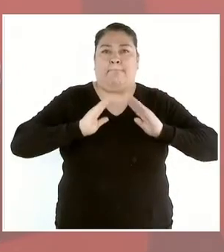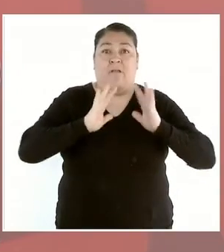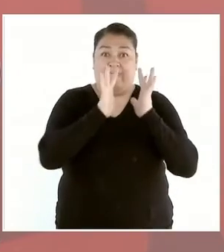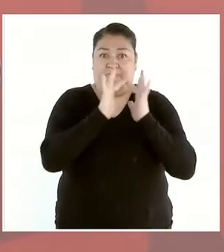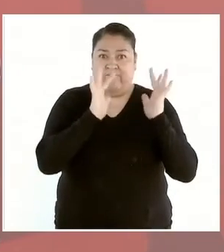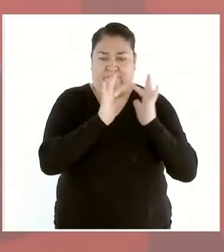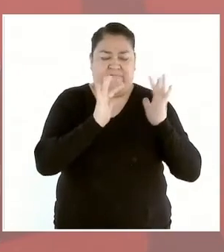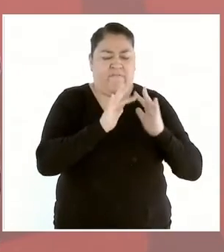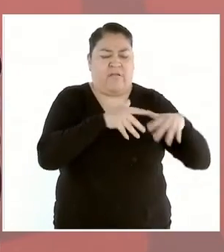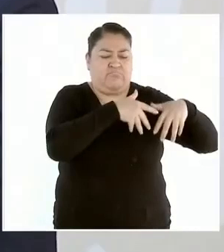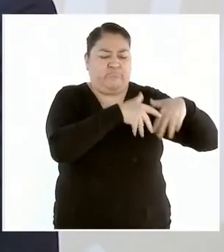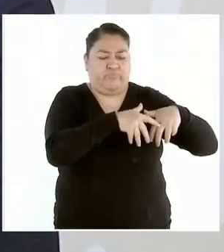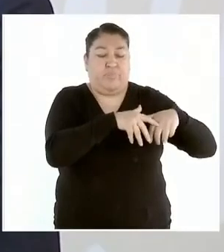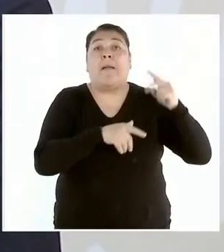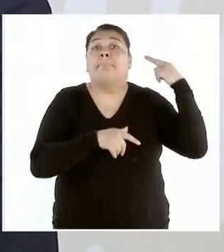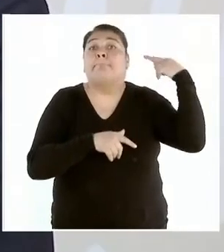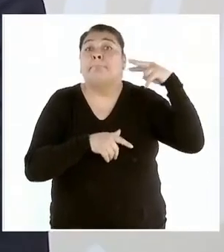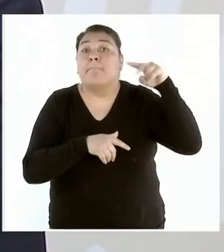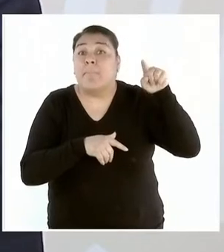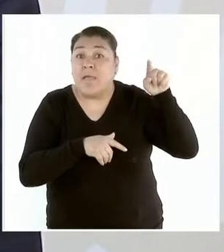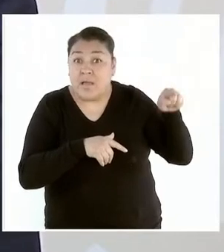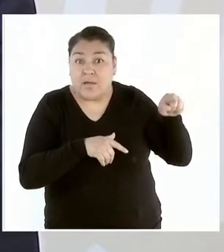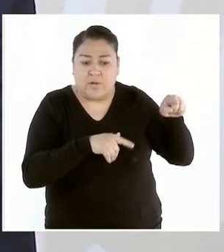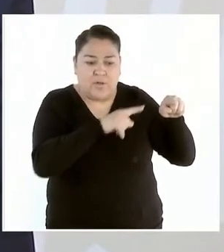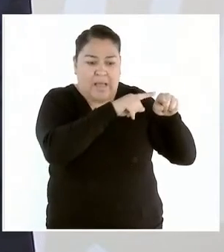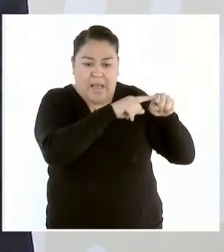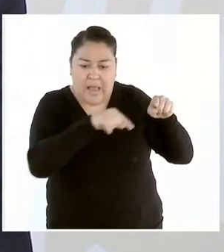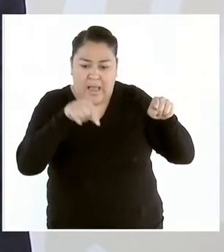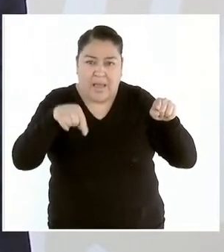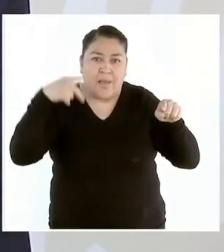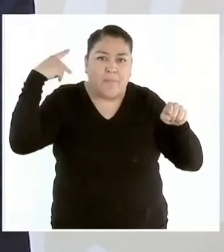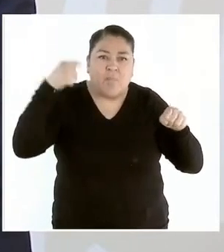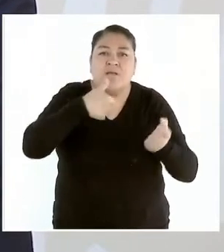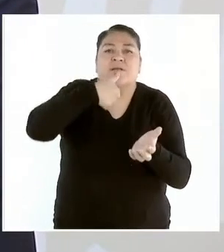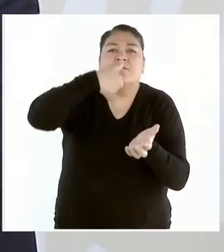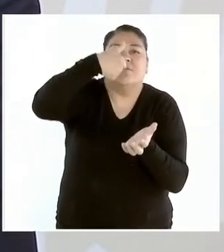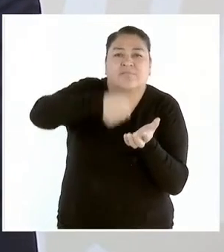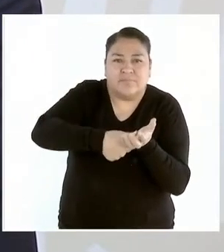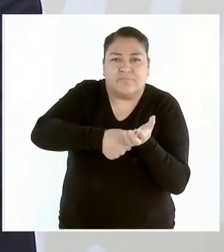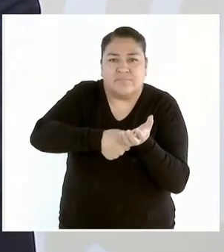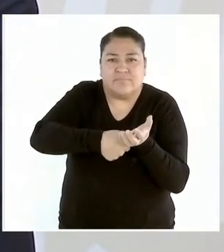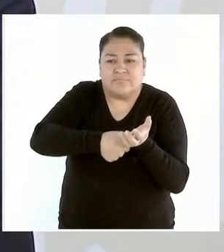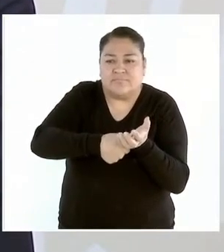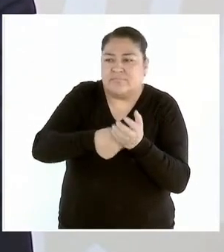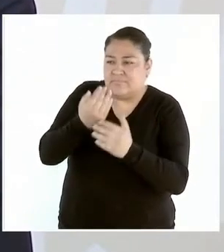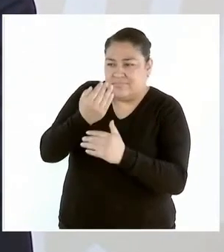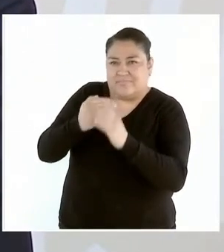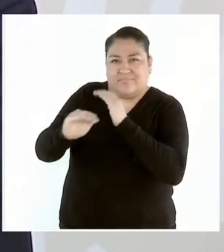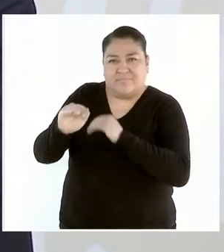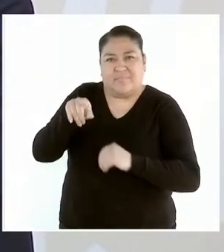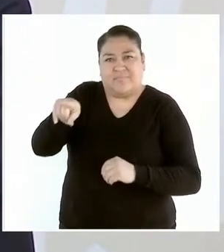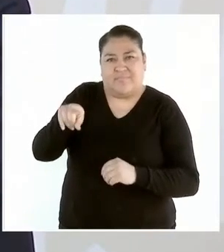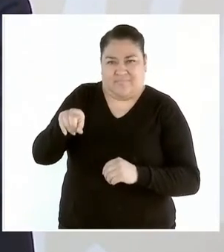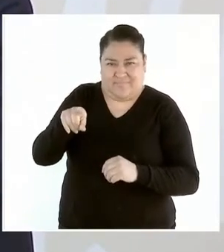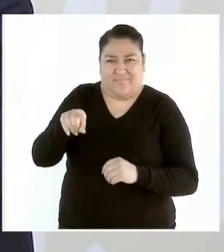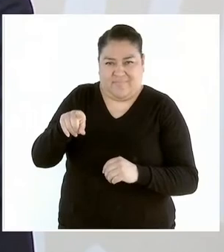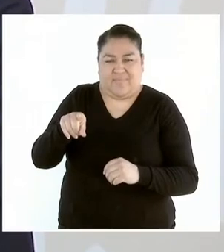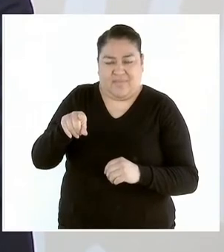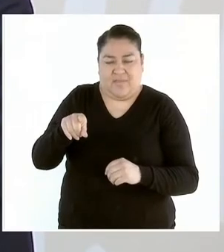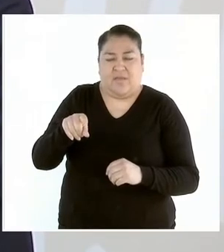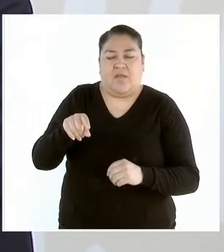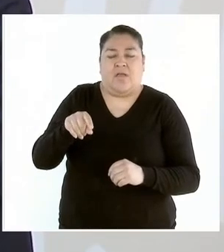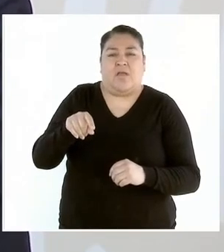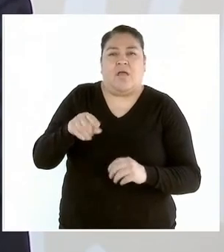envió desde veracruz una carta al ministro de guerra francés